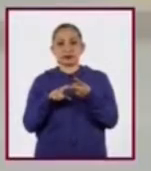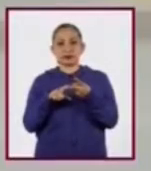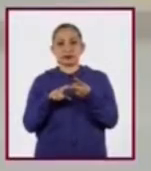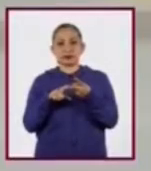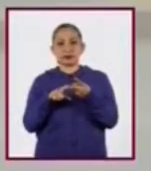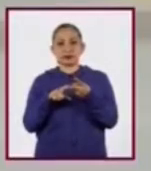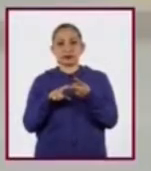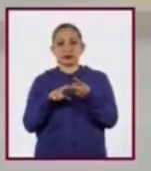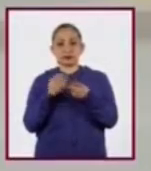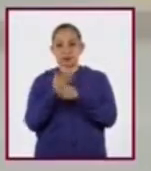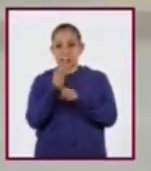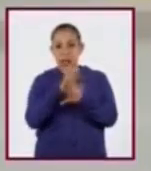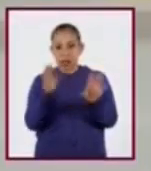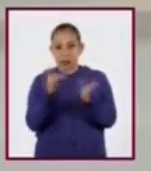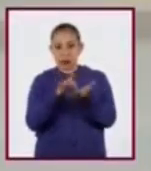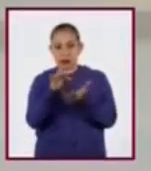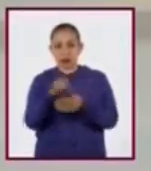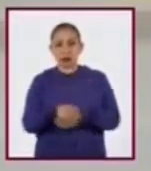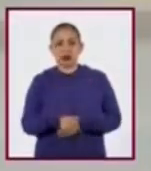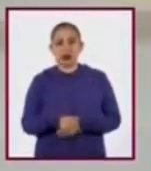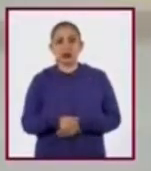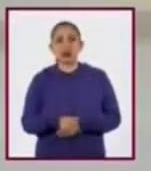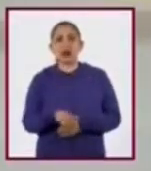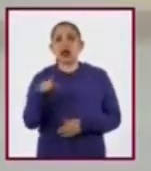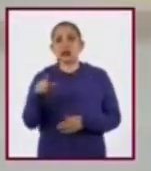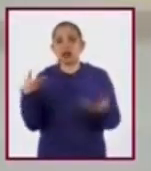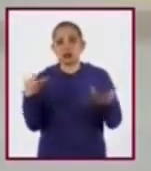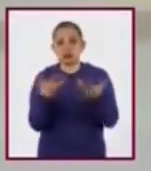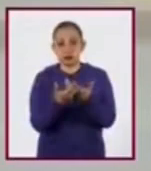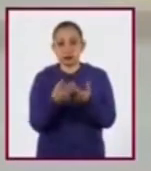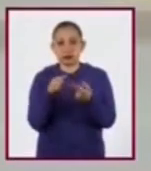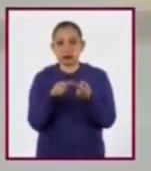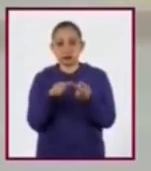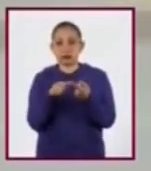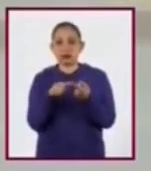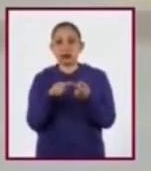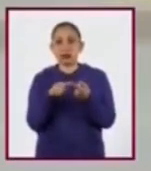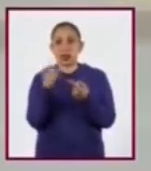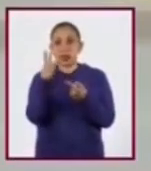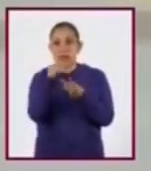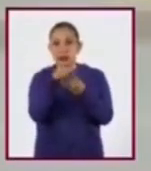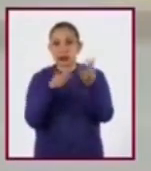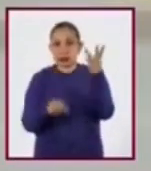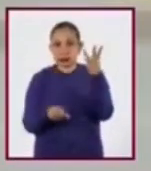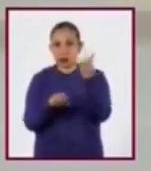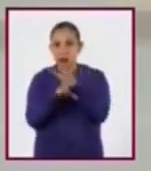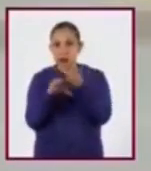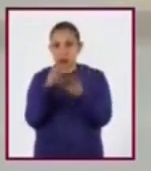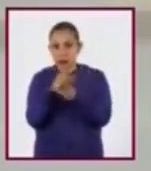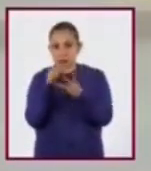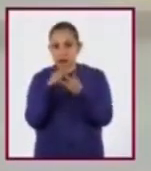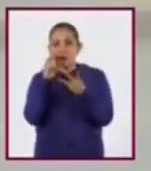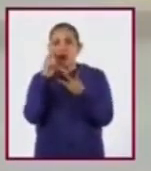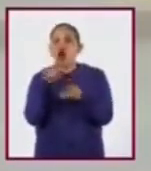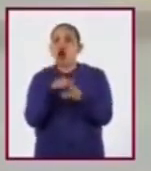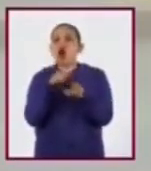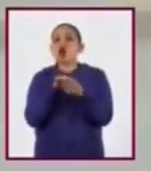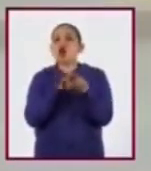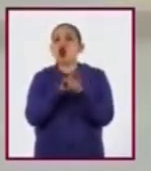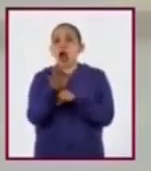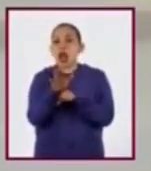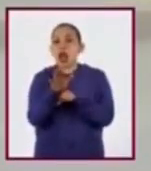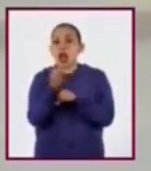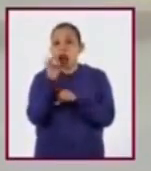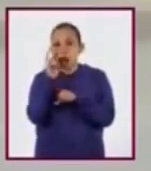¿Con ese es suficiente? Sí, muchas gracias. Y esta es una combinación de tres sustancias para ver qué colores